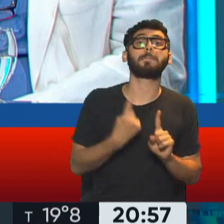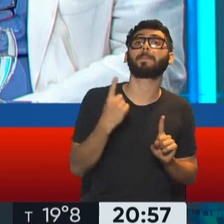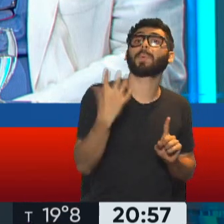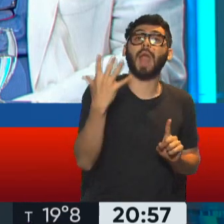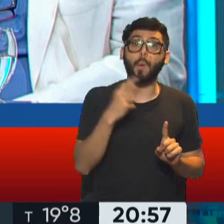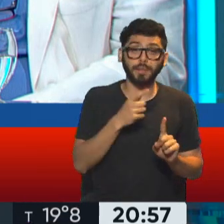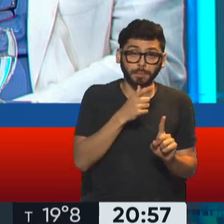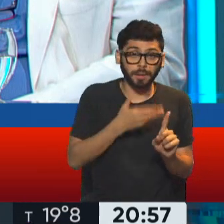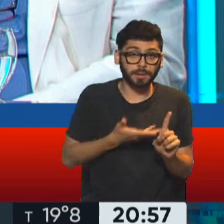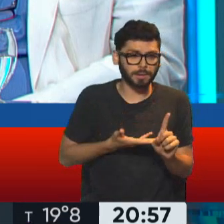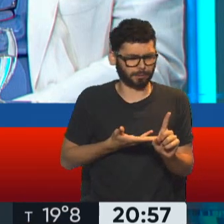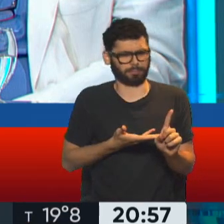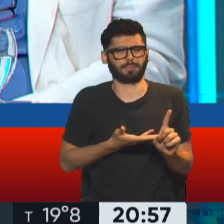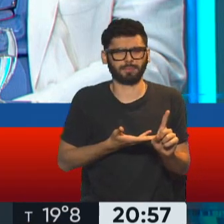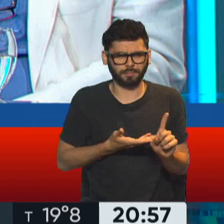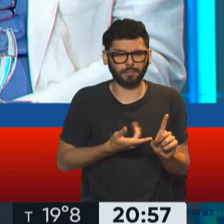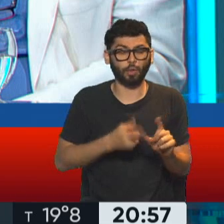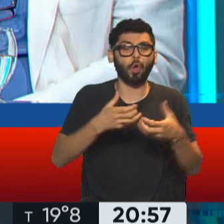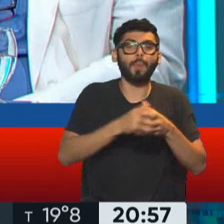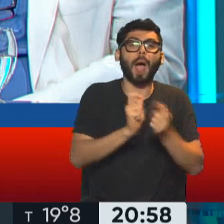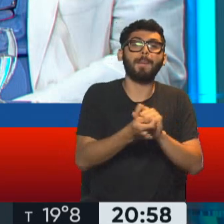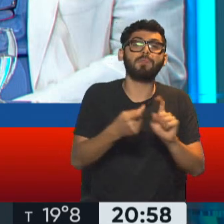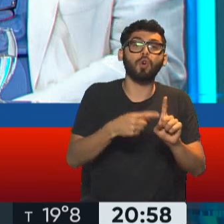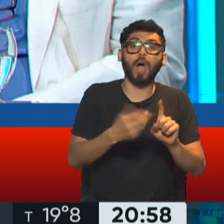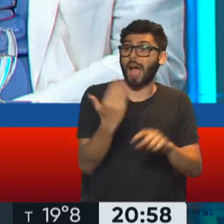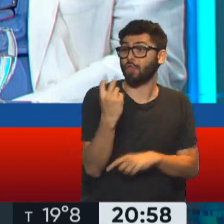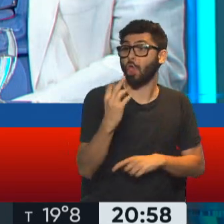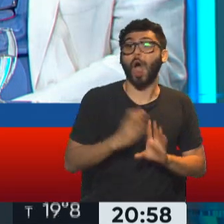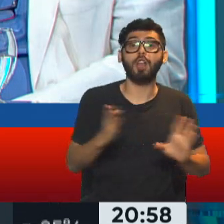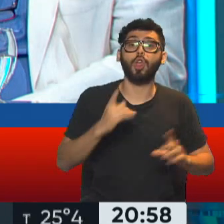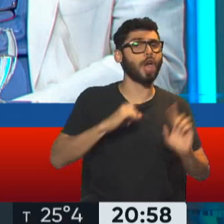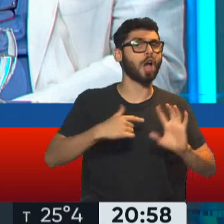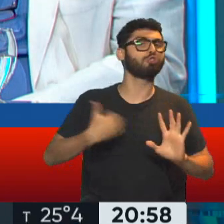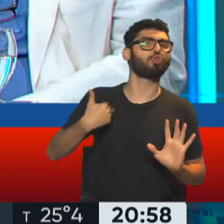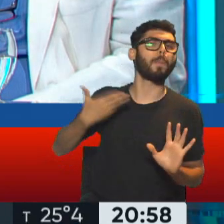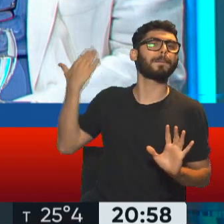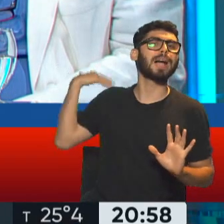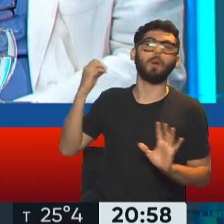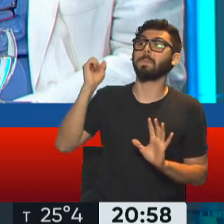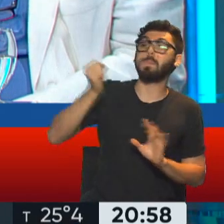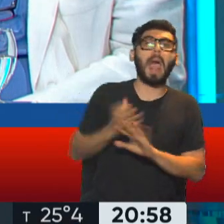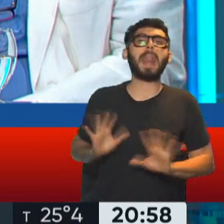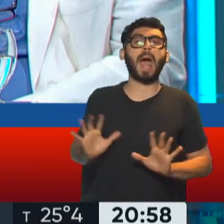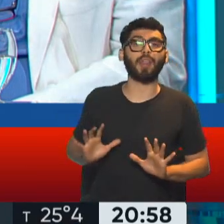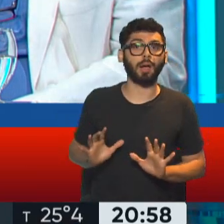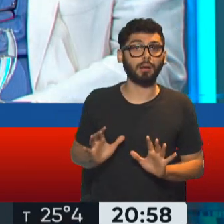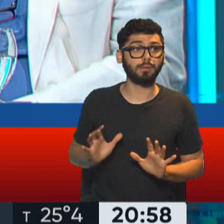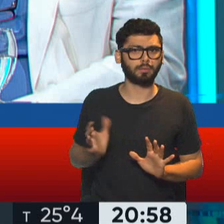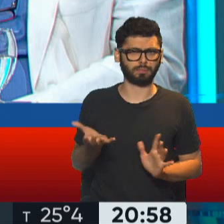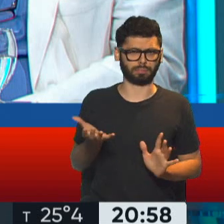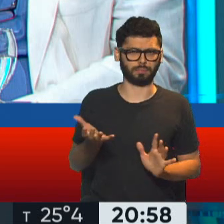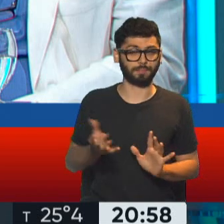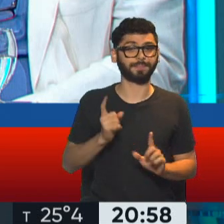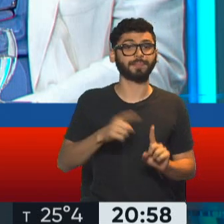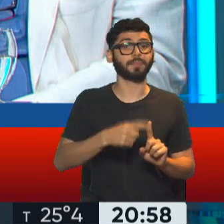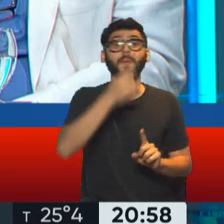el Cambiemos está haciendo desde hace 2 años es que no tengo pasado político. Y por otro lado, cuando se le reconoce como